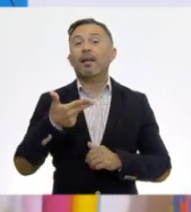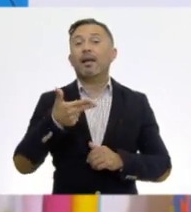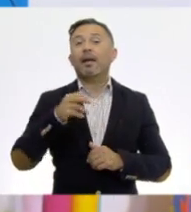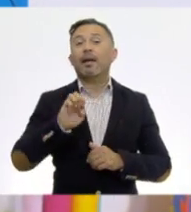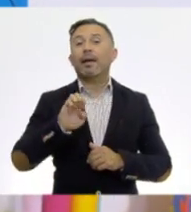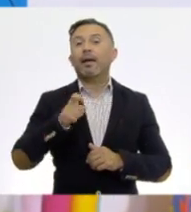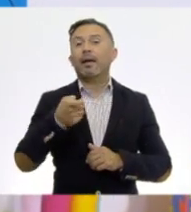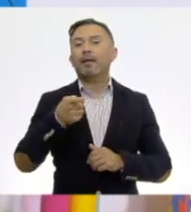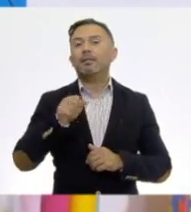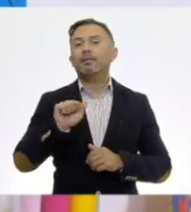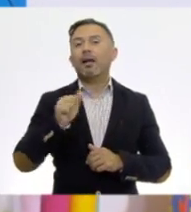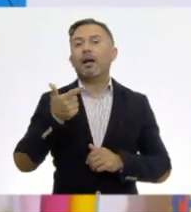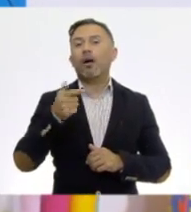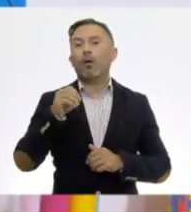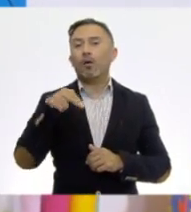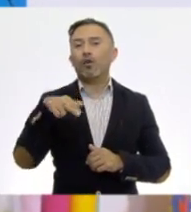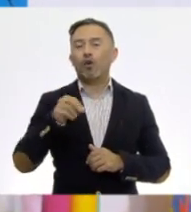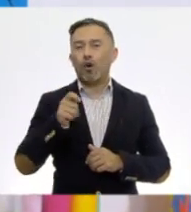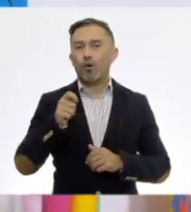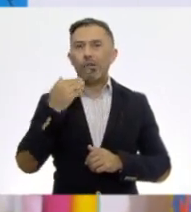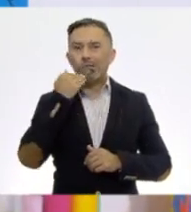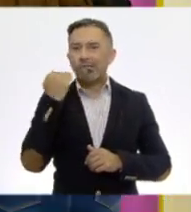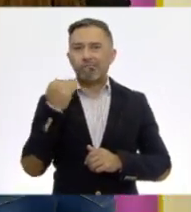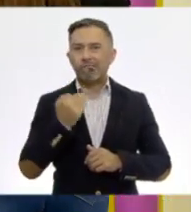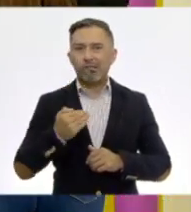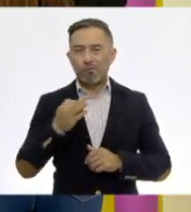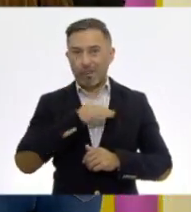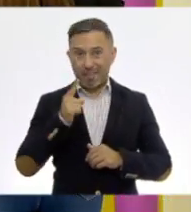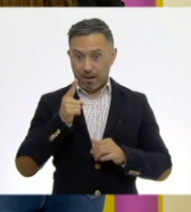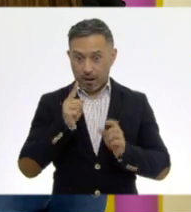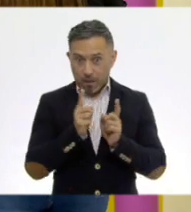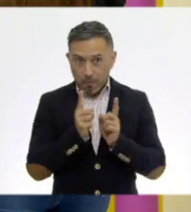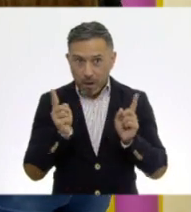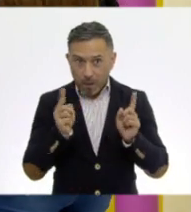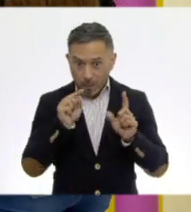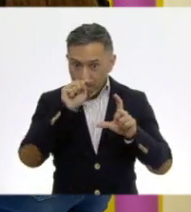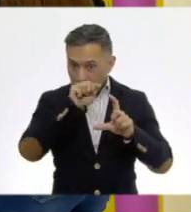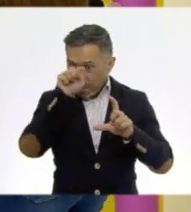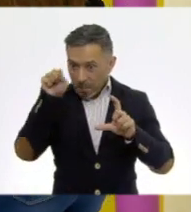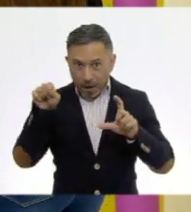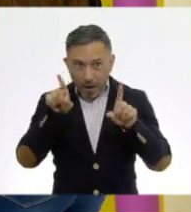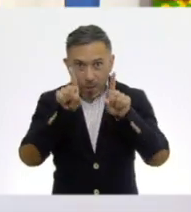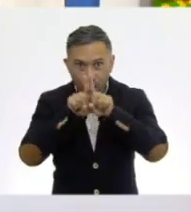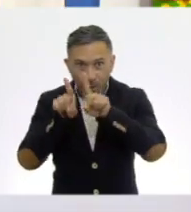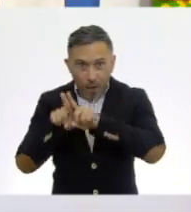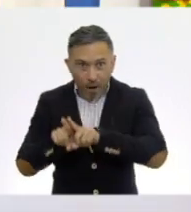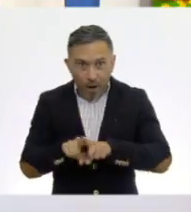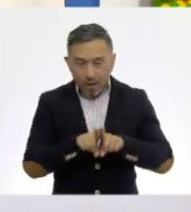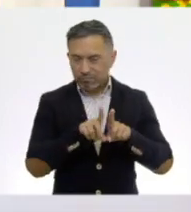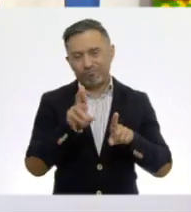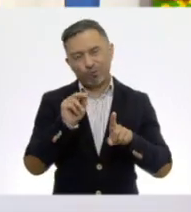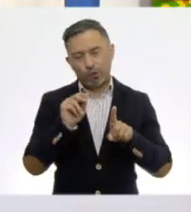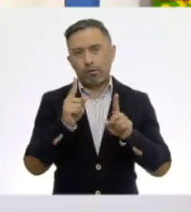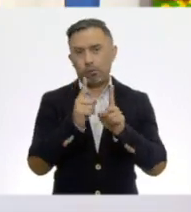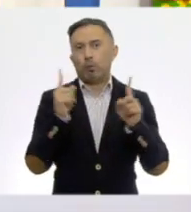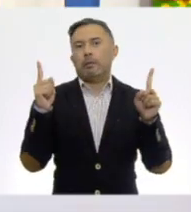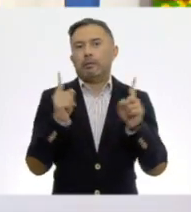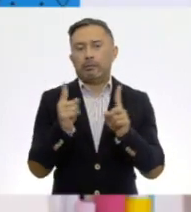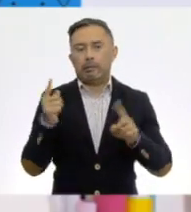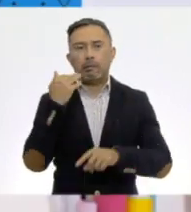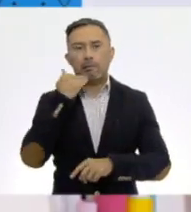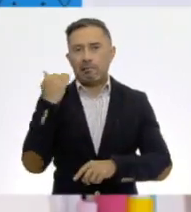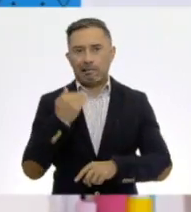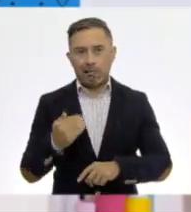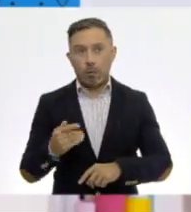sus aristas son diferentes. Bueno, no tienen la misma longitud. No, la misma, porque si tuvieran iguales, entonces todos